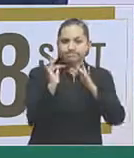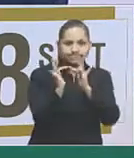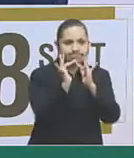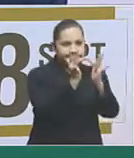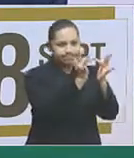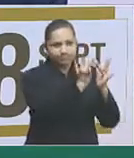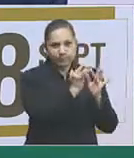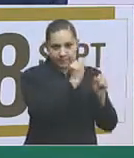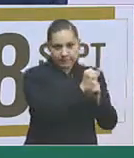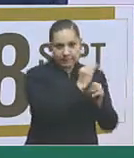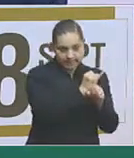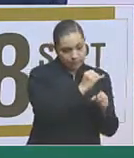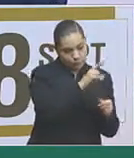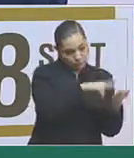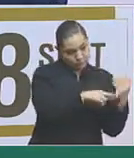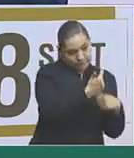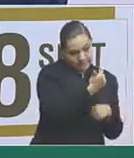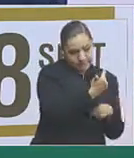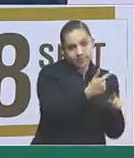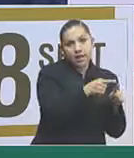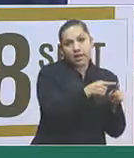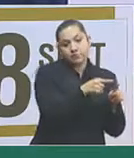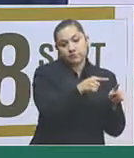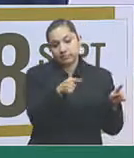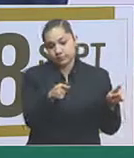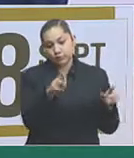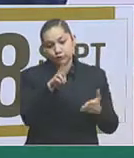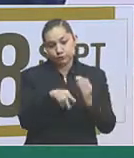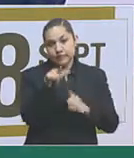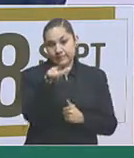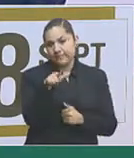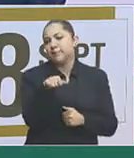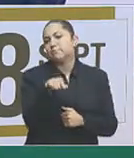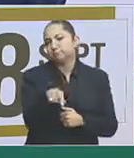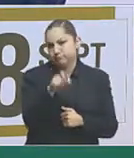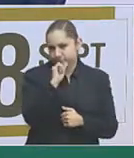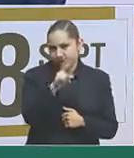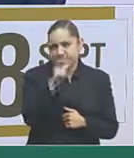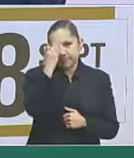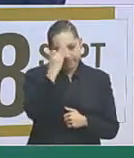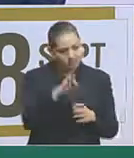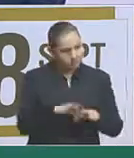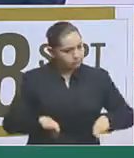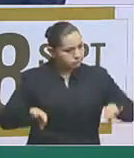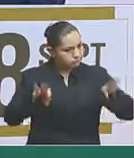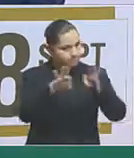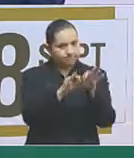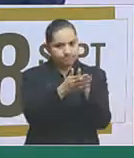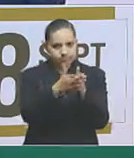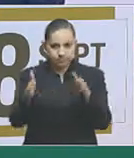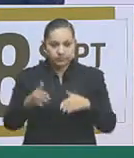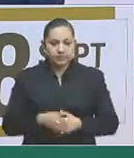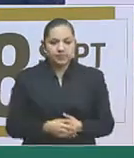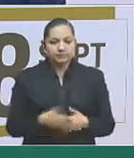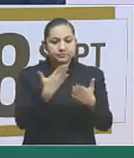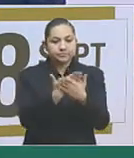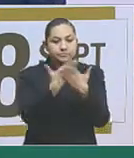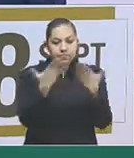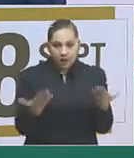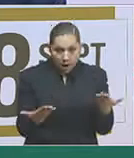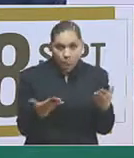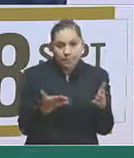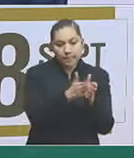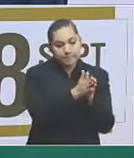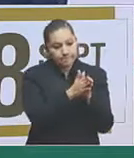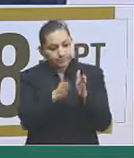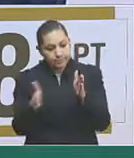seguramente es el otro este año es cuando la luna de miel con las nuevas tecnologías probablemente término